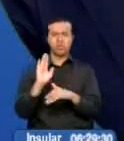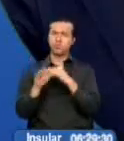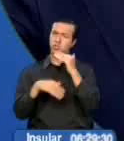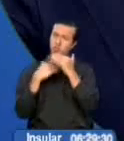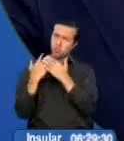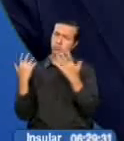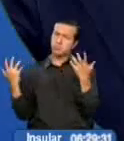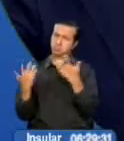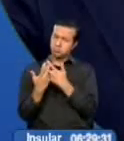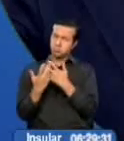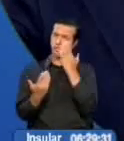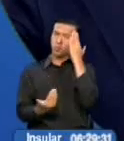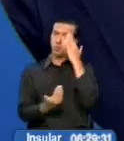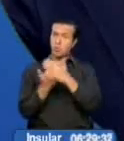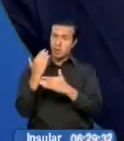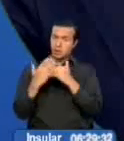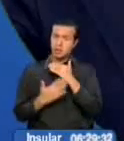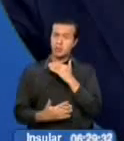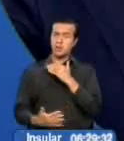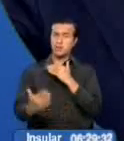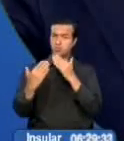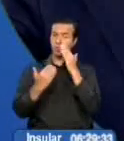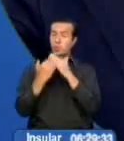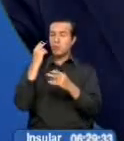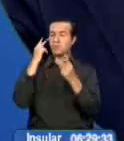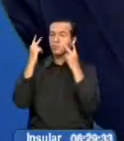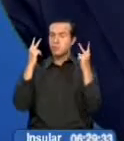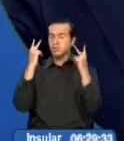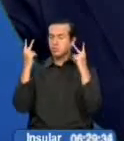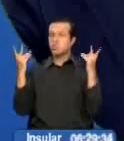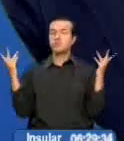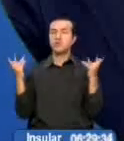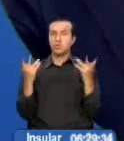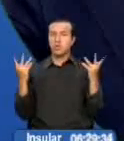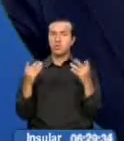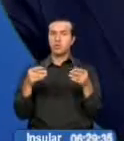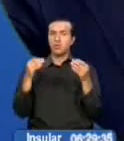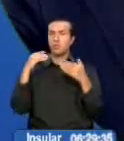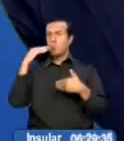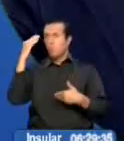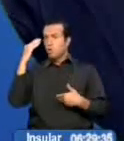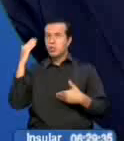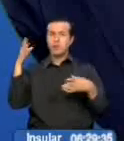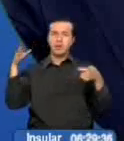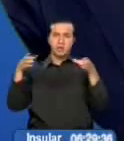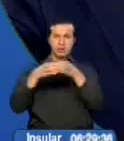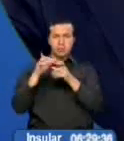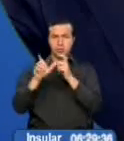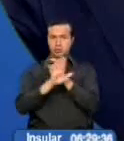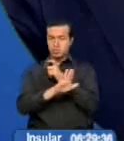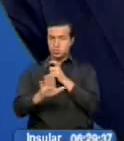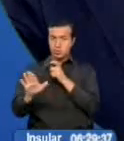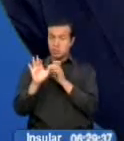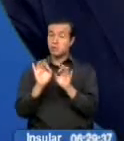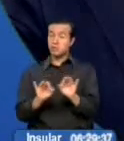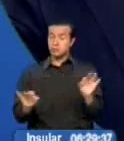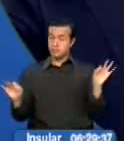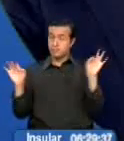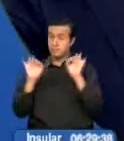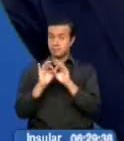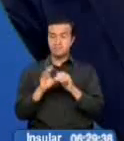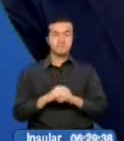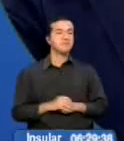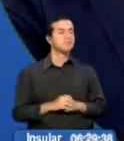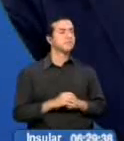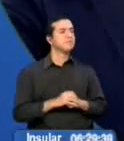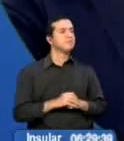hagamos demos una nueva visión de clase política a los ciudadanos. Yo creo que eso es fundamental. Ahora,